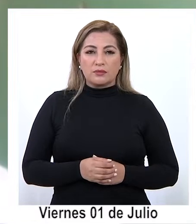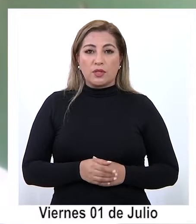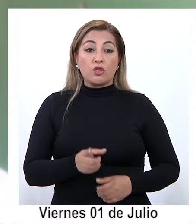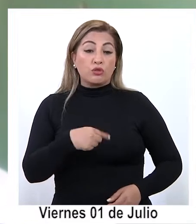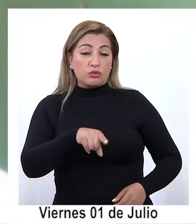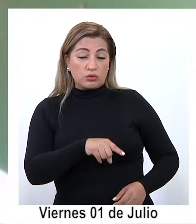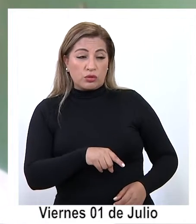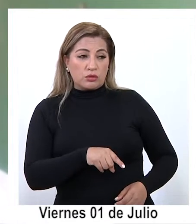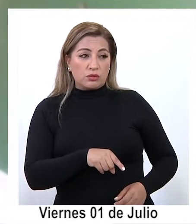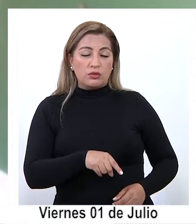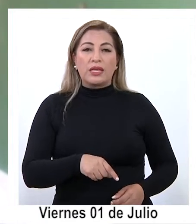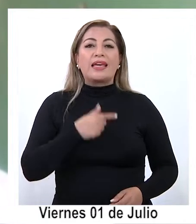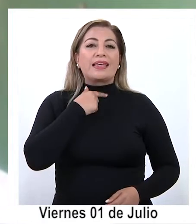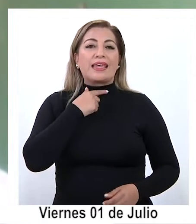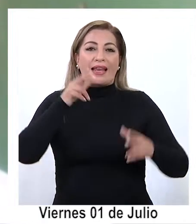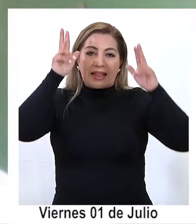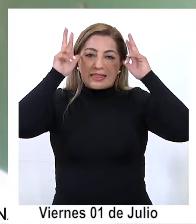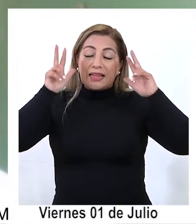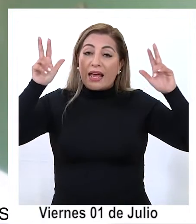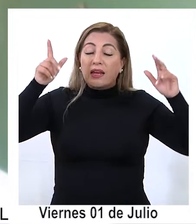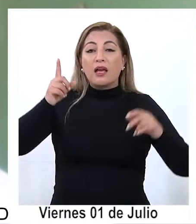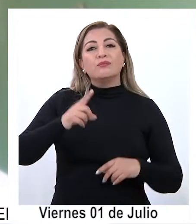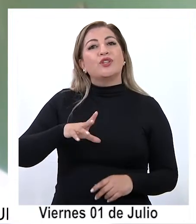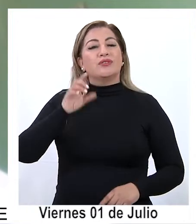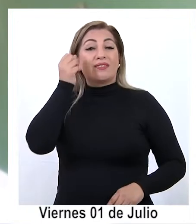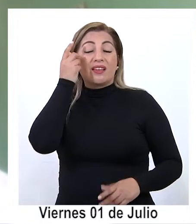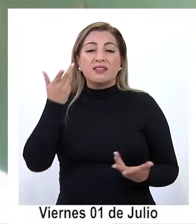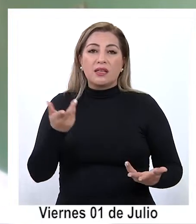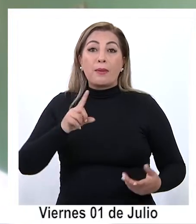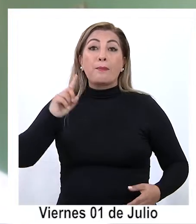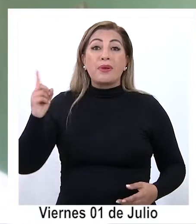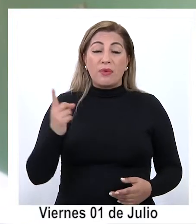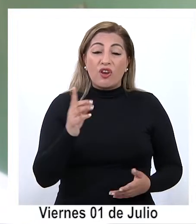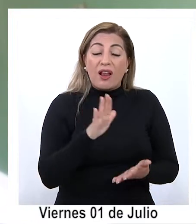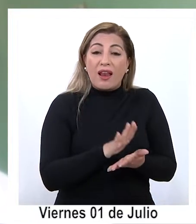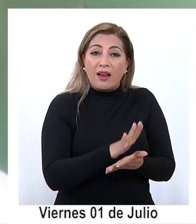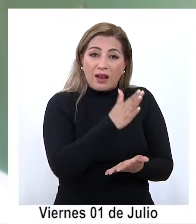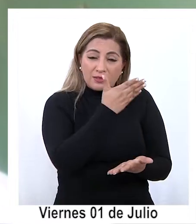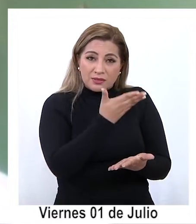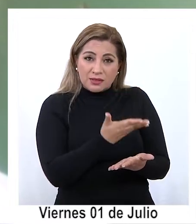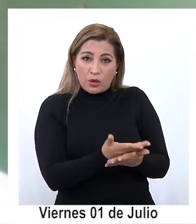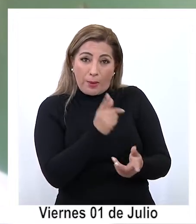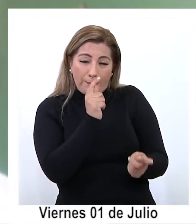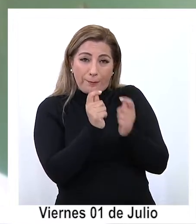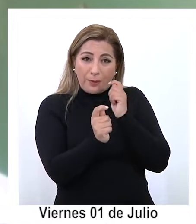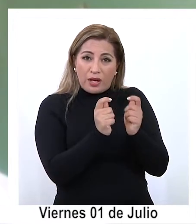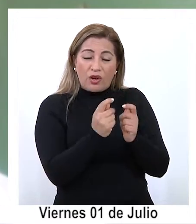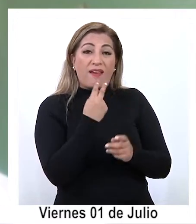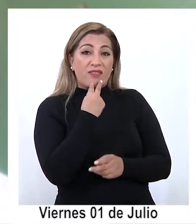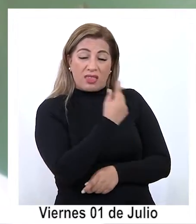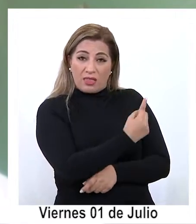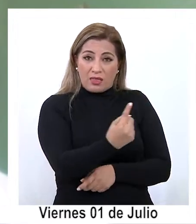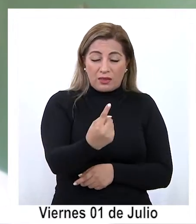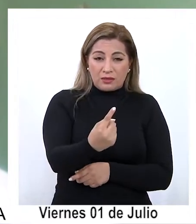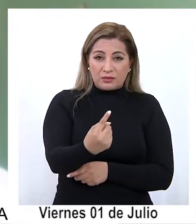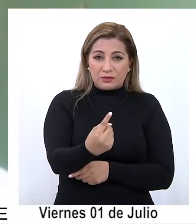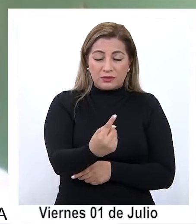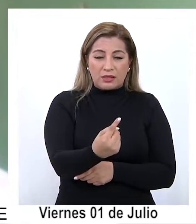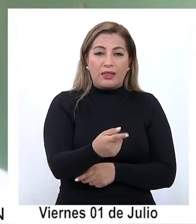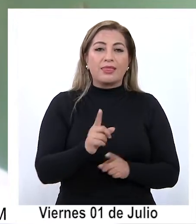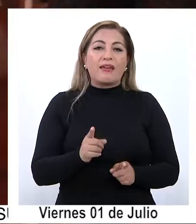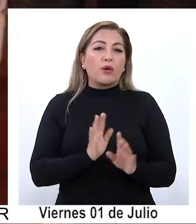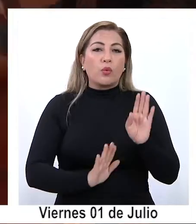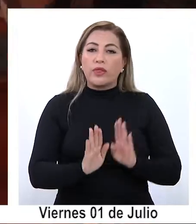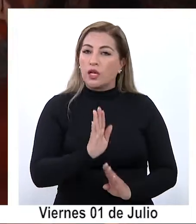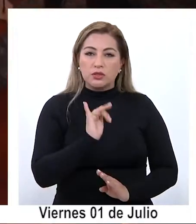nosotros mismos queríamos una fiesta tirana, pero hay que entender que siempre primero está en juego el peligro, la vida, y eso es que hay que